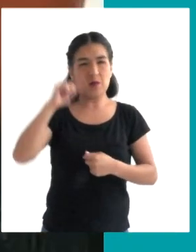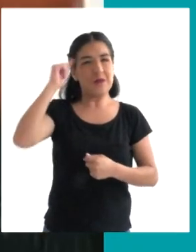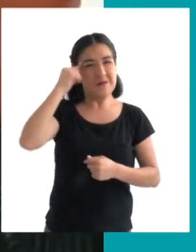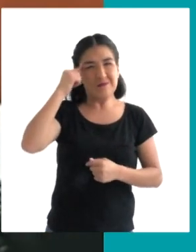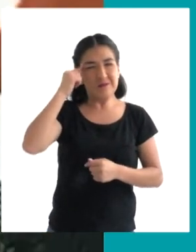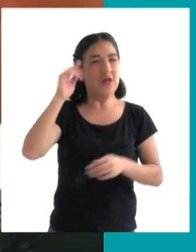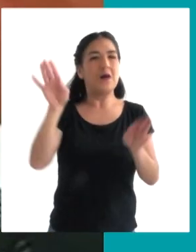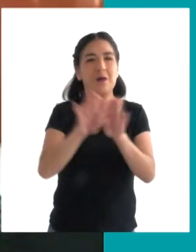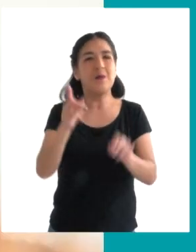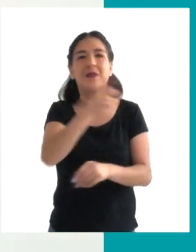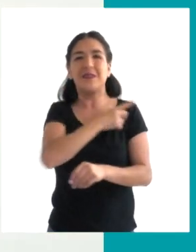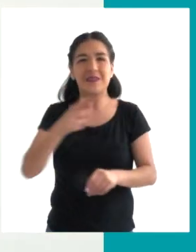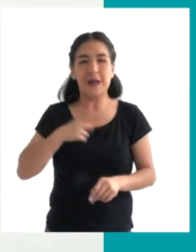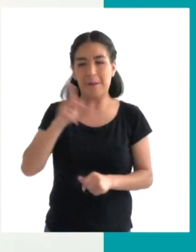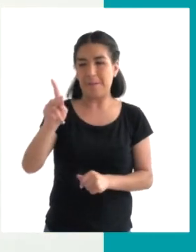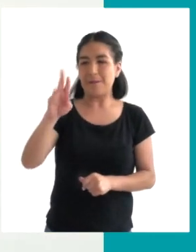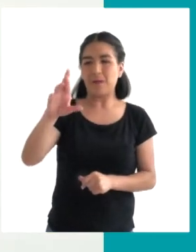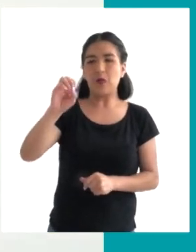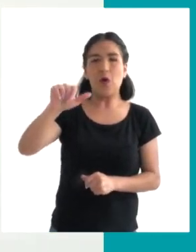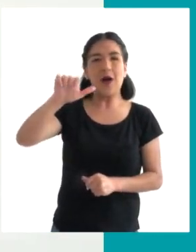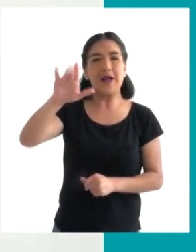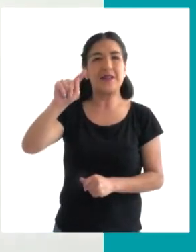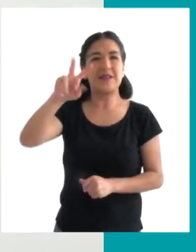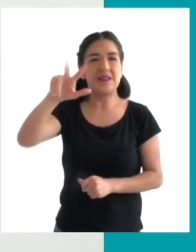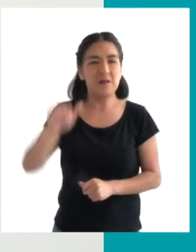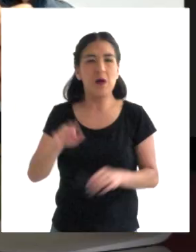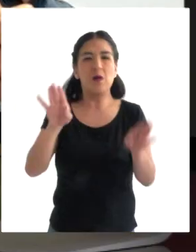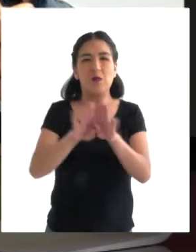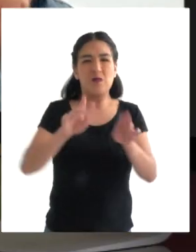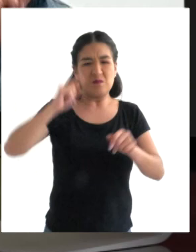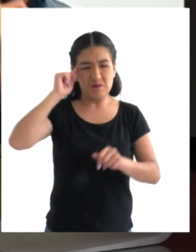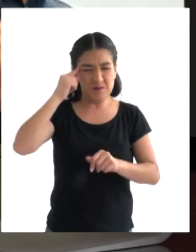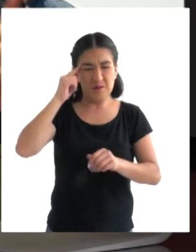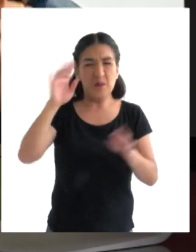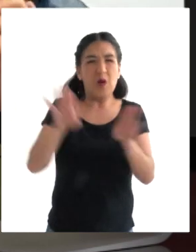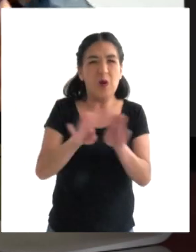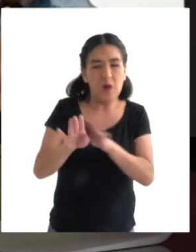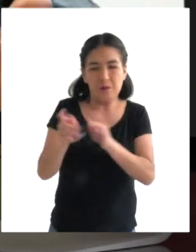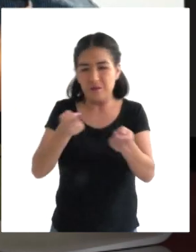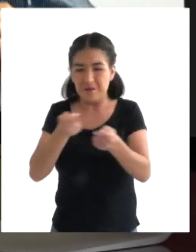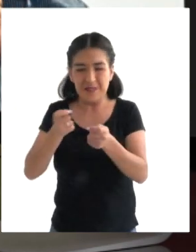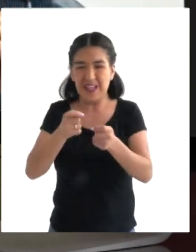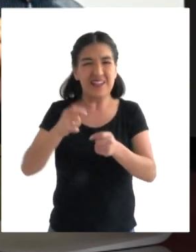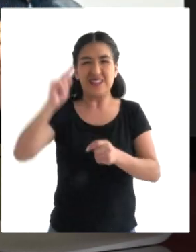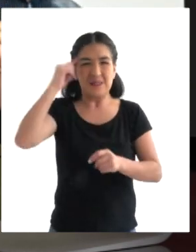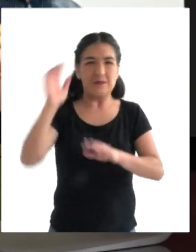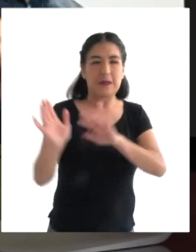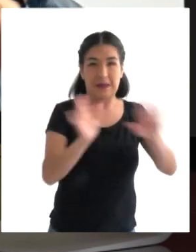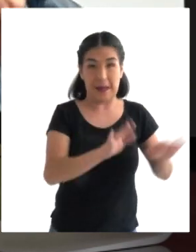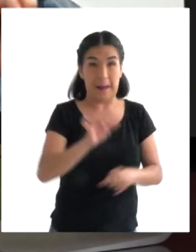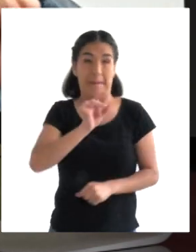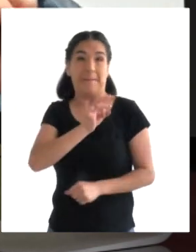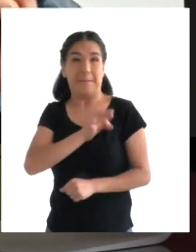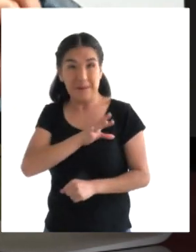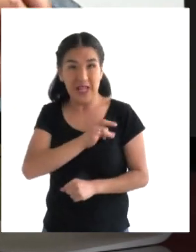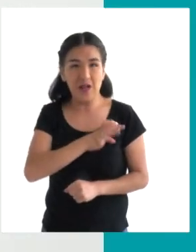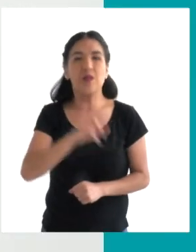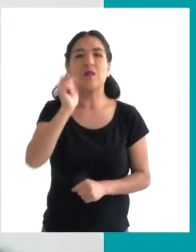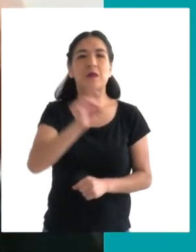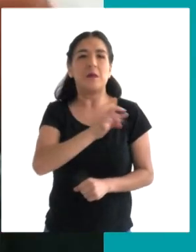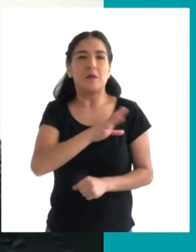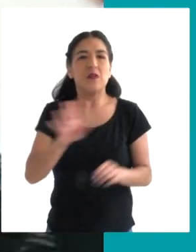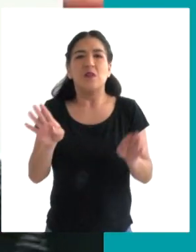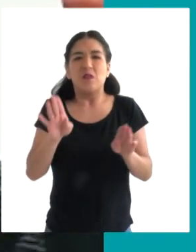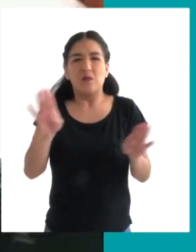poner atención a qué está ocurriendo y hacer una estrategia adecuada para que no invada tu territorio. El miedo aparece cuando algo está